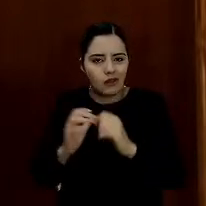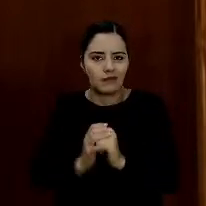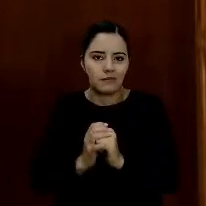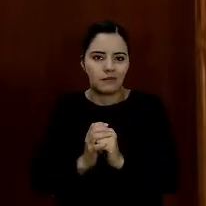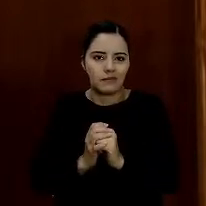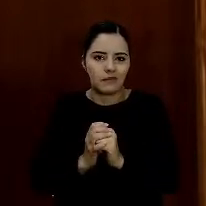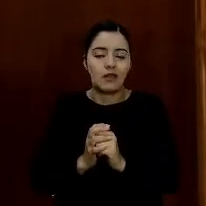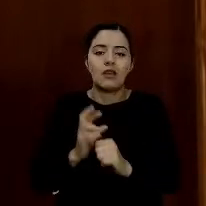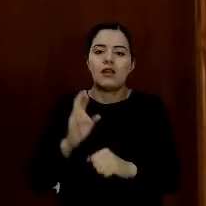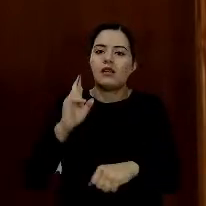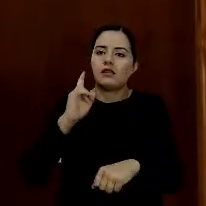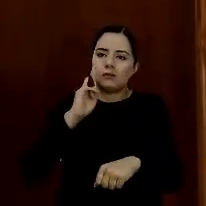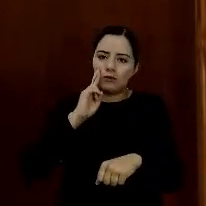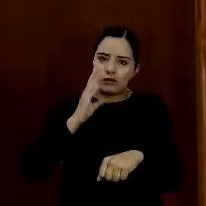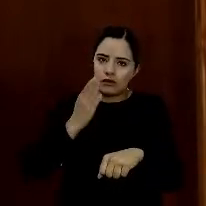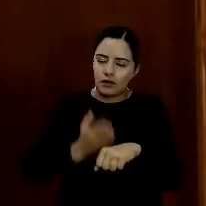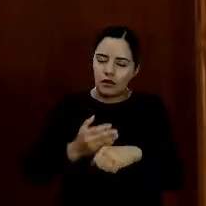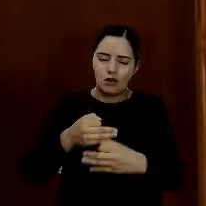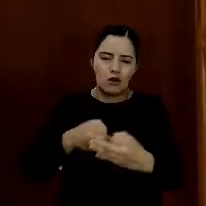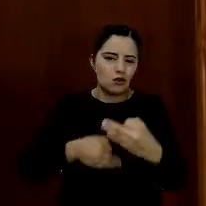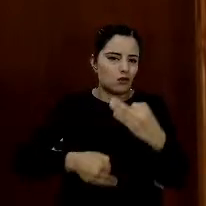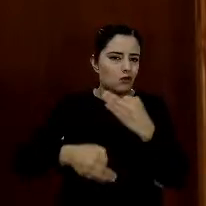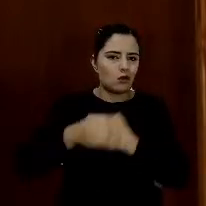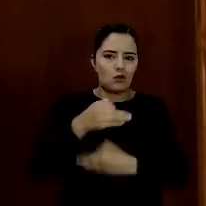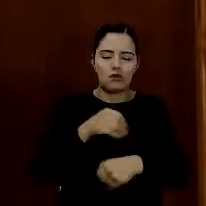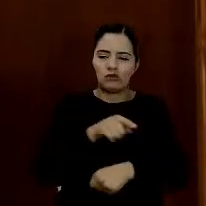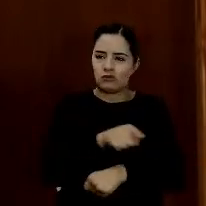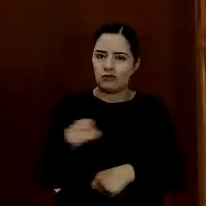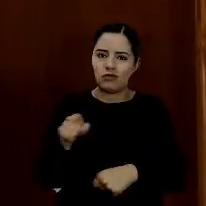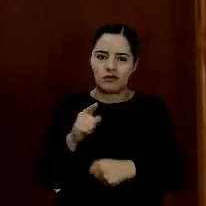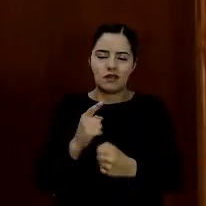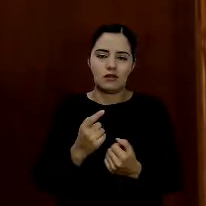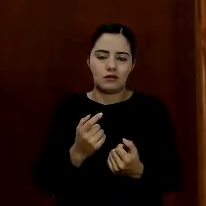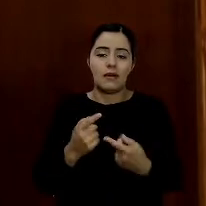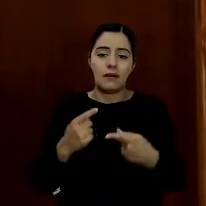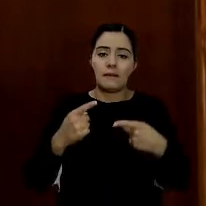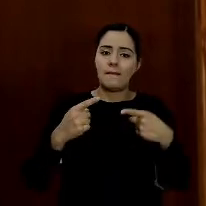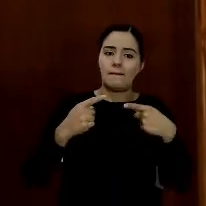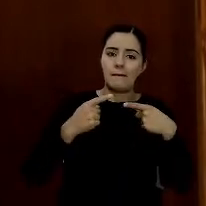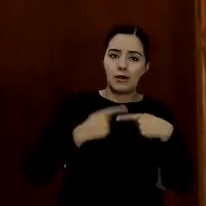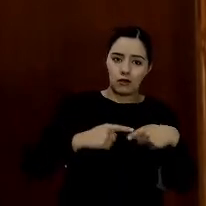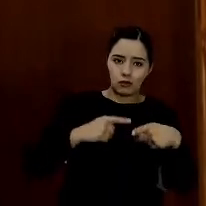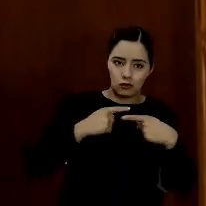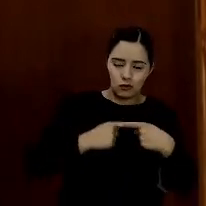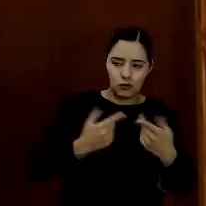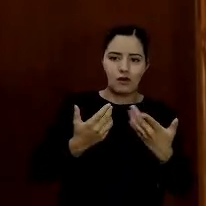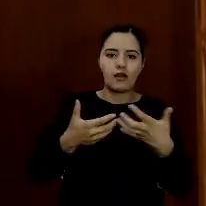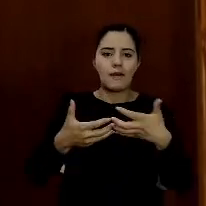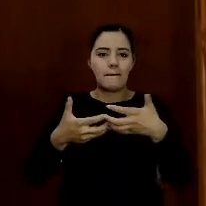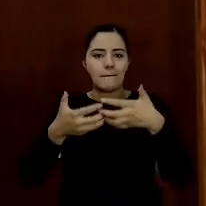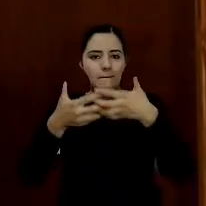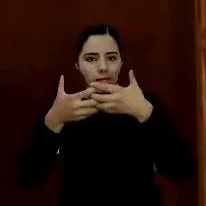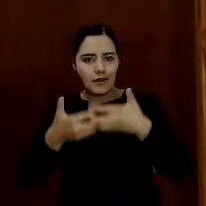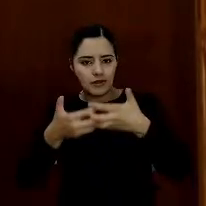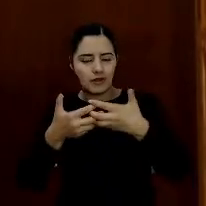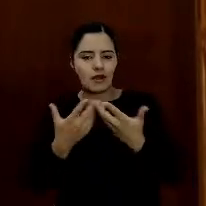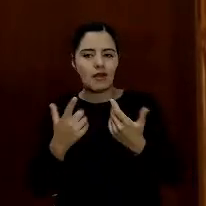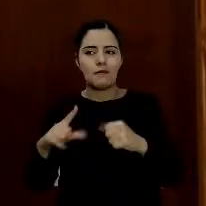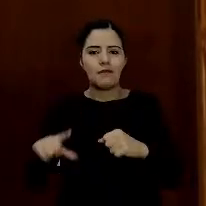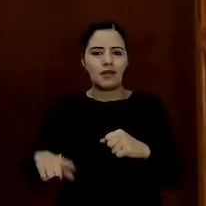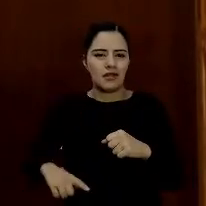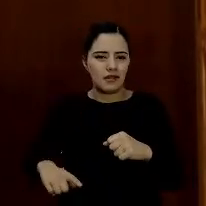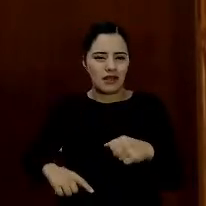intergeneracional y compartida, en la que población, industrias y gobiernos